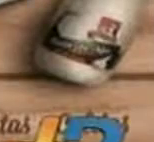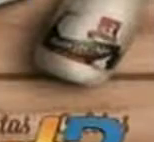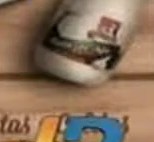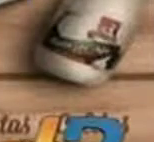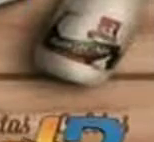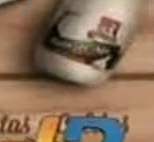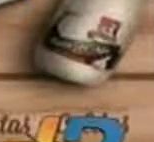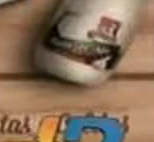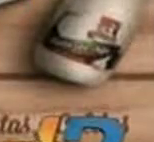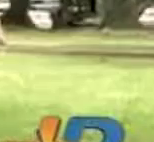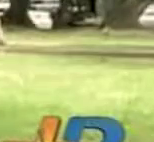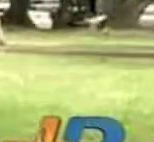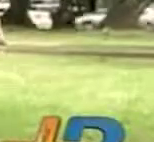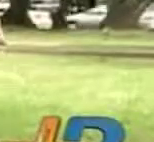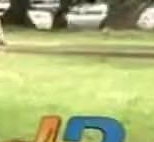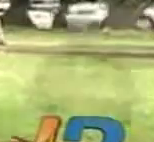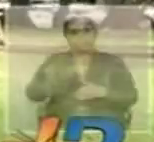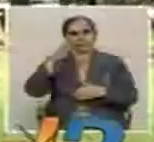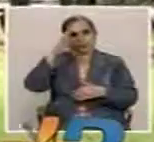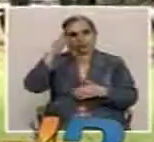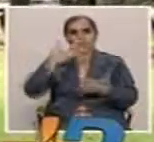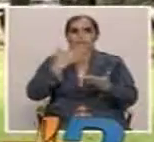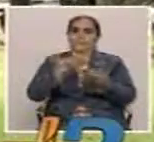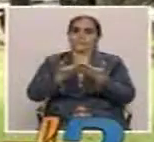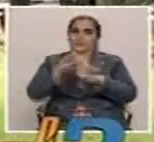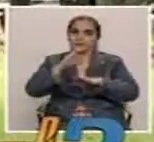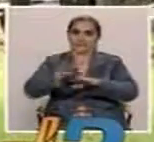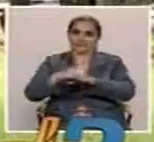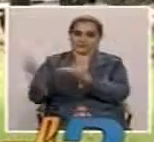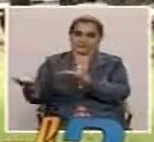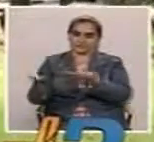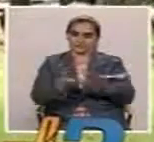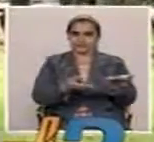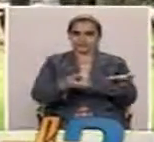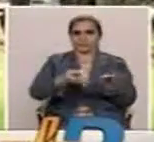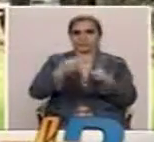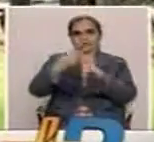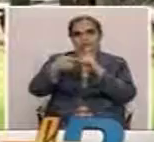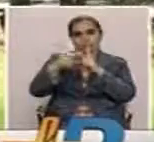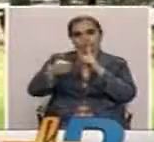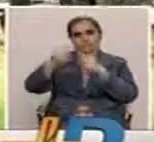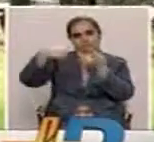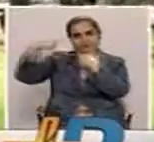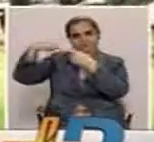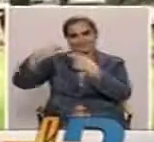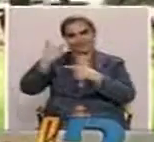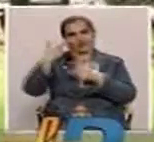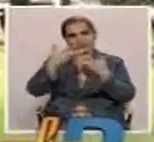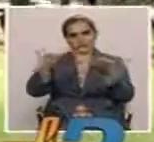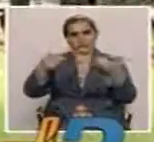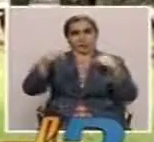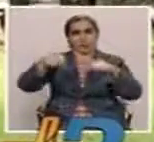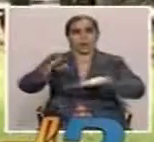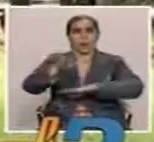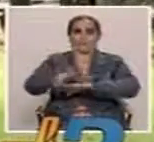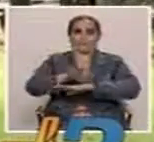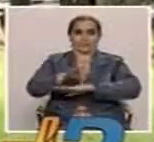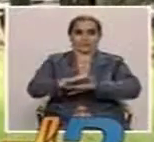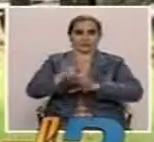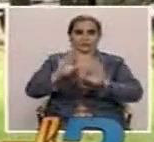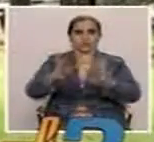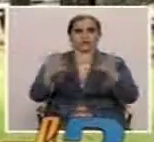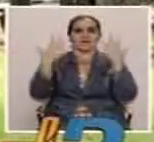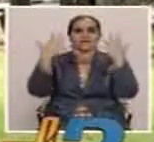gran cocina Triguisar. Hola, muy buenas tardes y bienvenidos a las noticias del entretenimiento. Esta tarde en la ciudad de Cali se realizará el